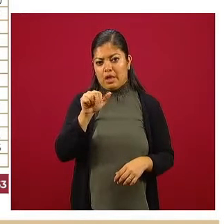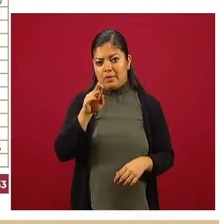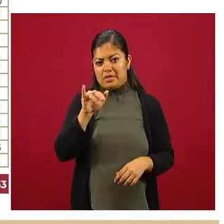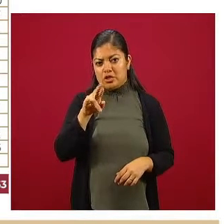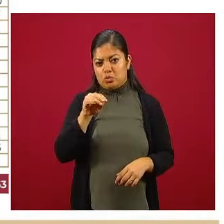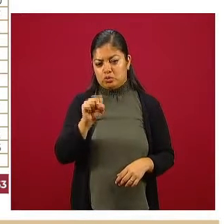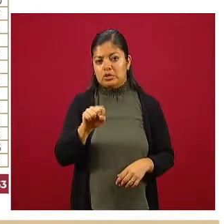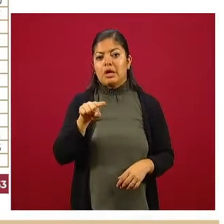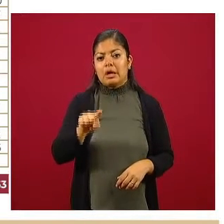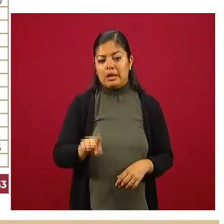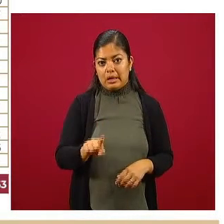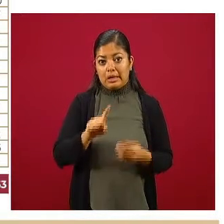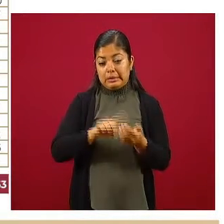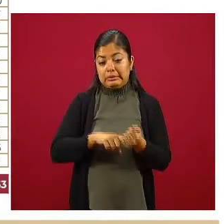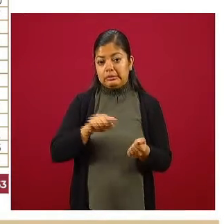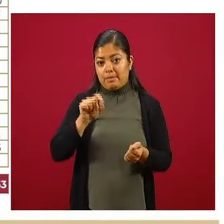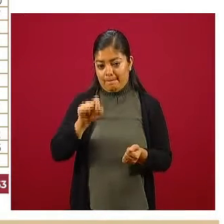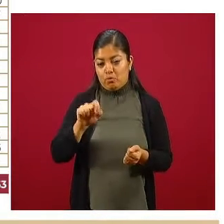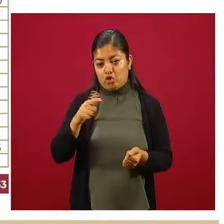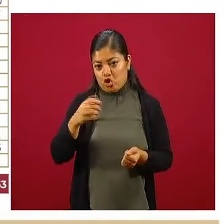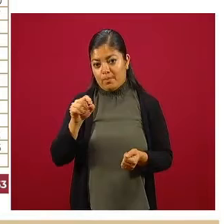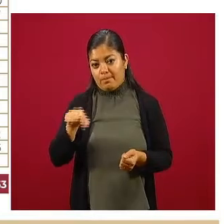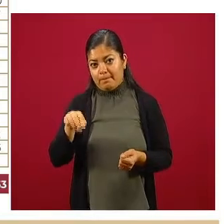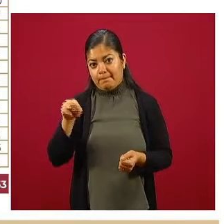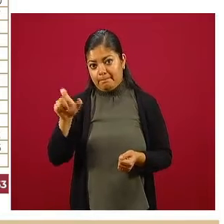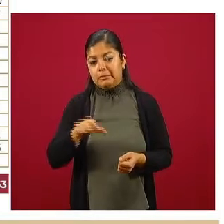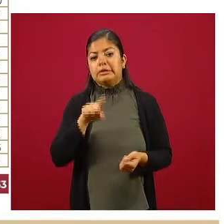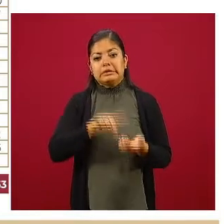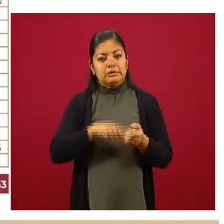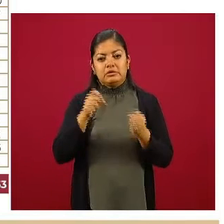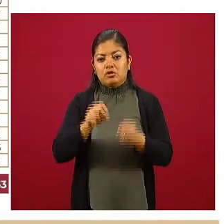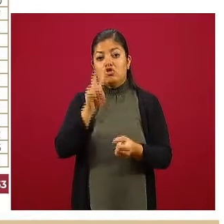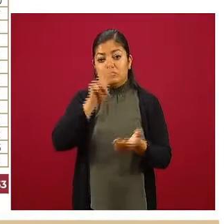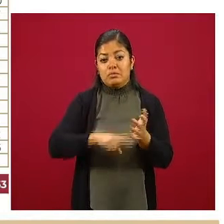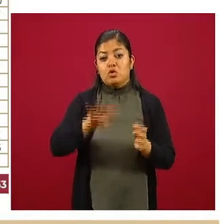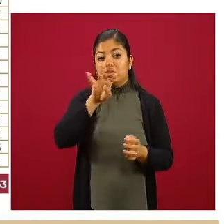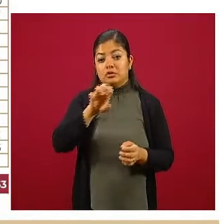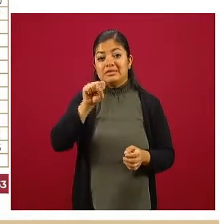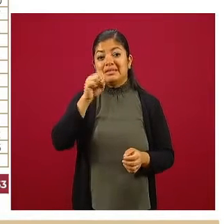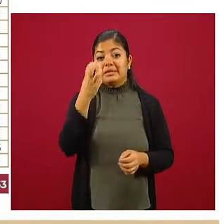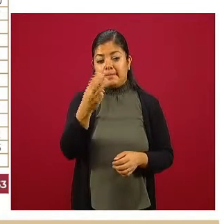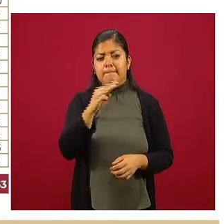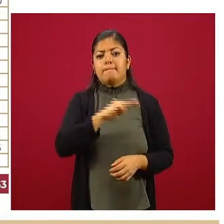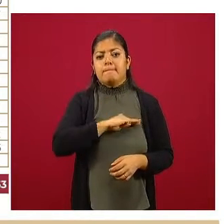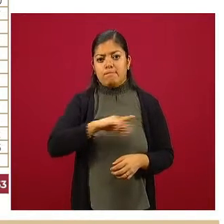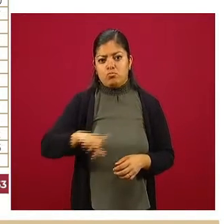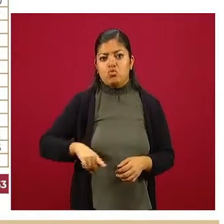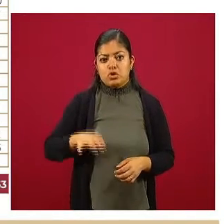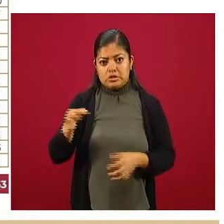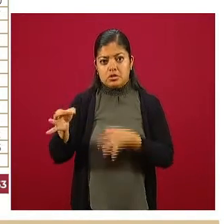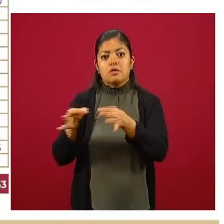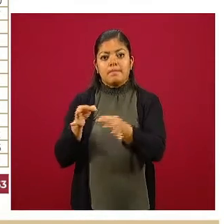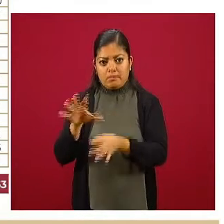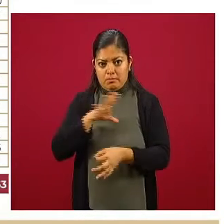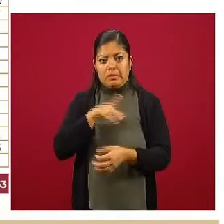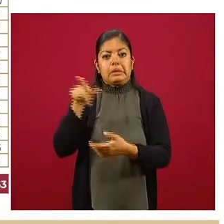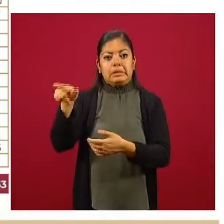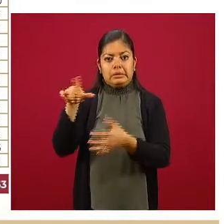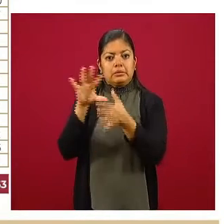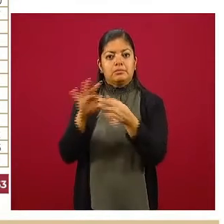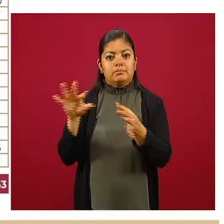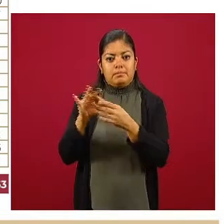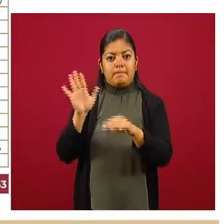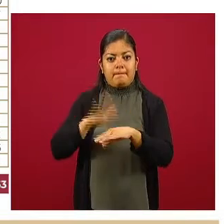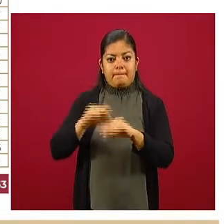ver ustedes la lista completa de todos los 2.463 municipios existentes clasificados